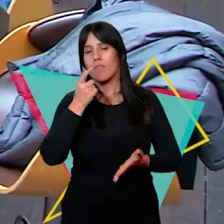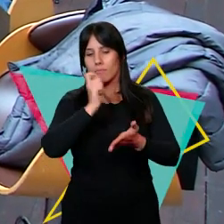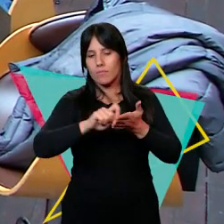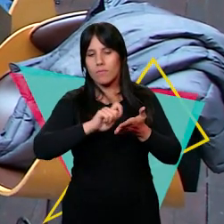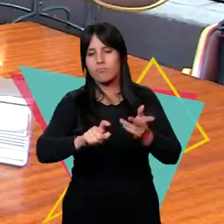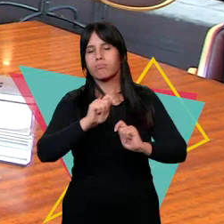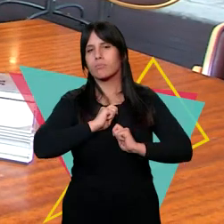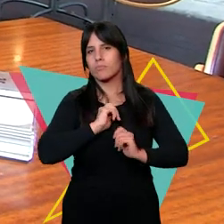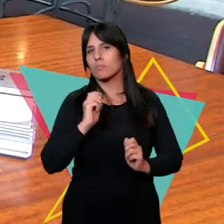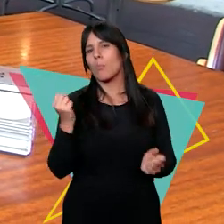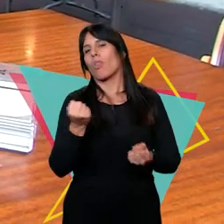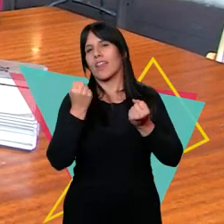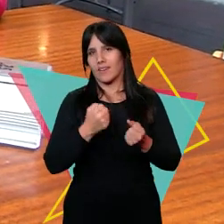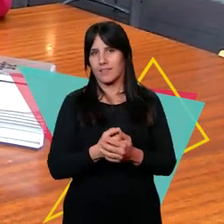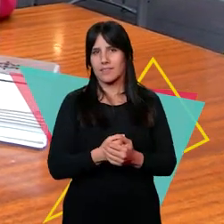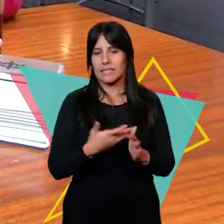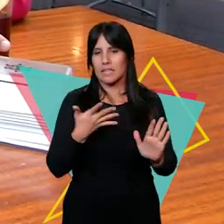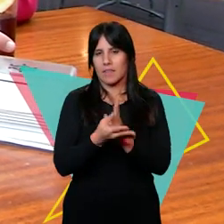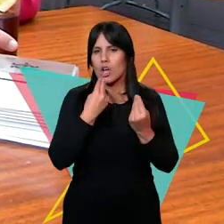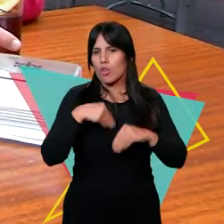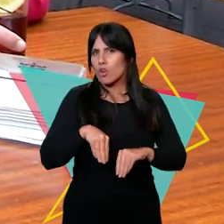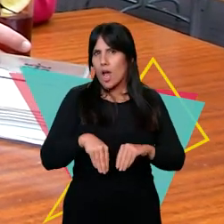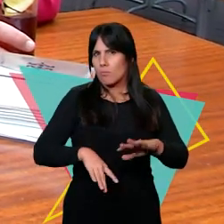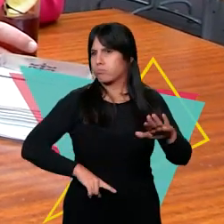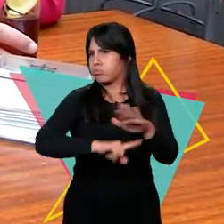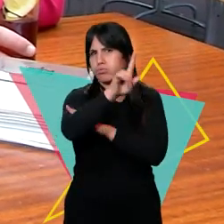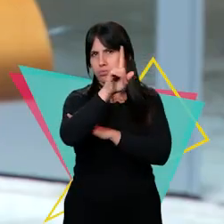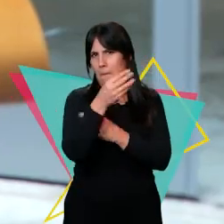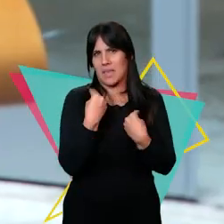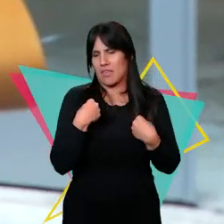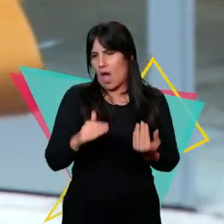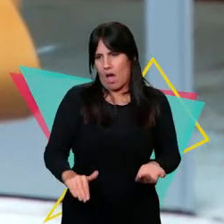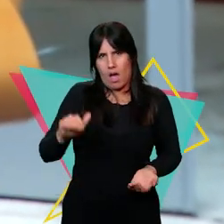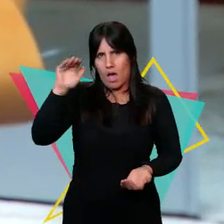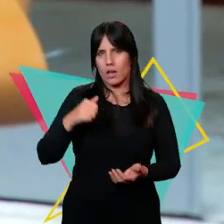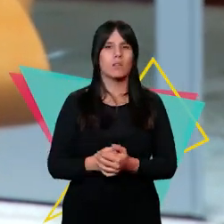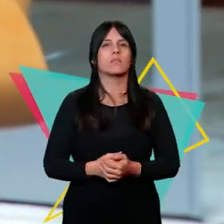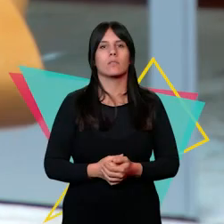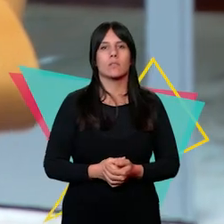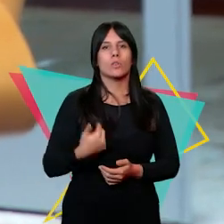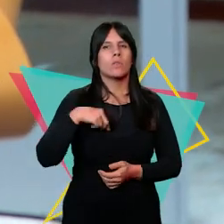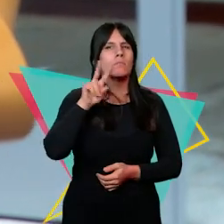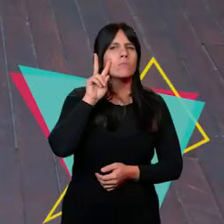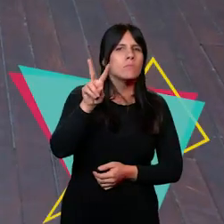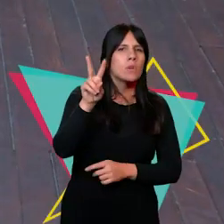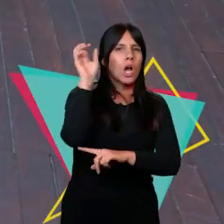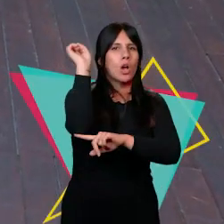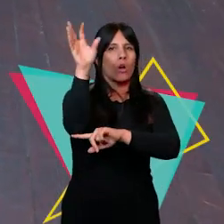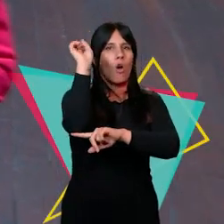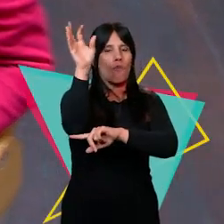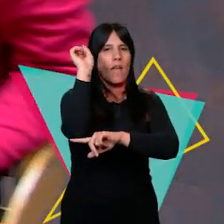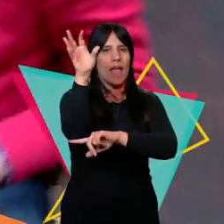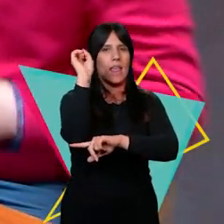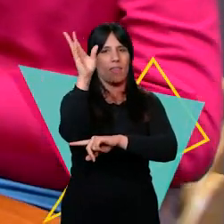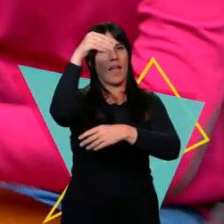Me he superado, ¿no? Ha sido una historia de superación constante a lo largo de mi vida. Di una conferencia en la biblioteca